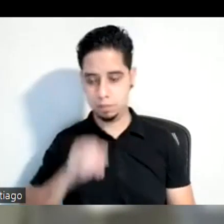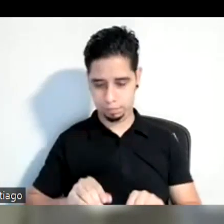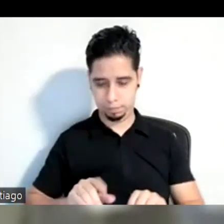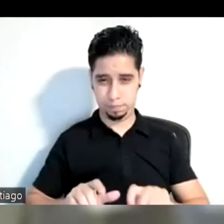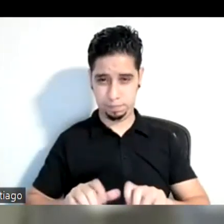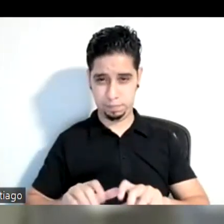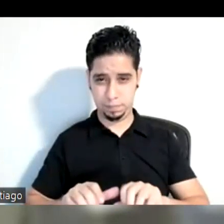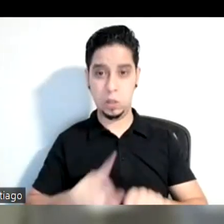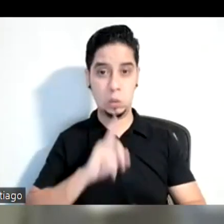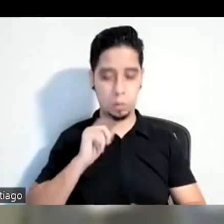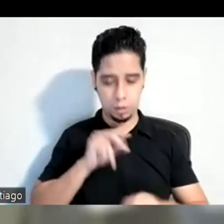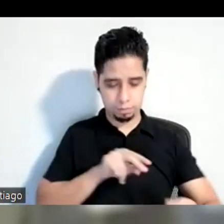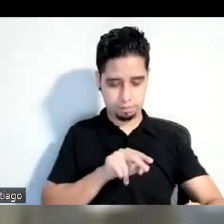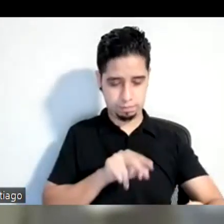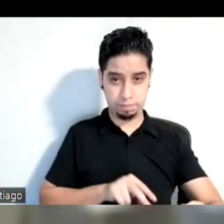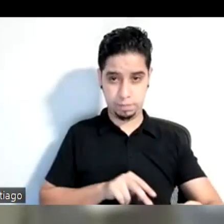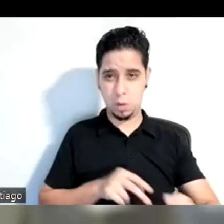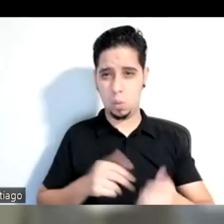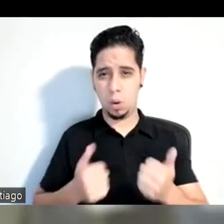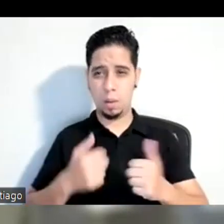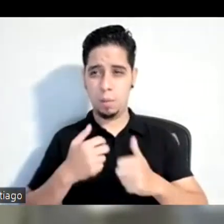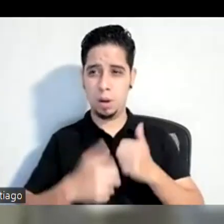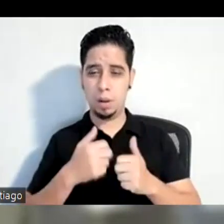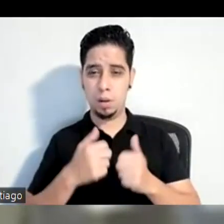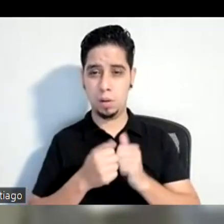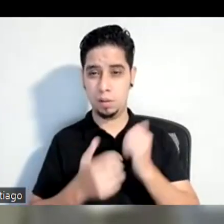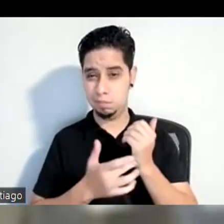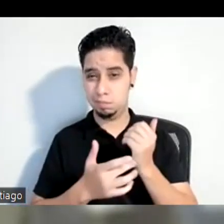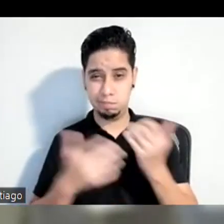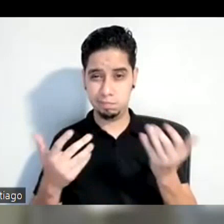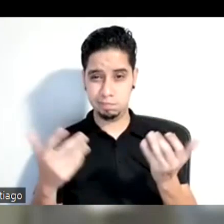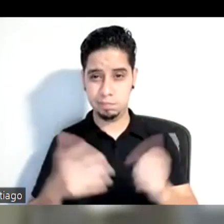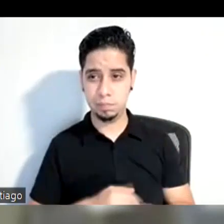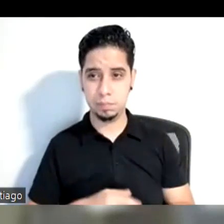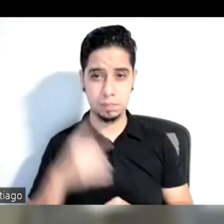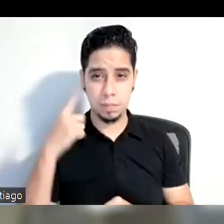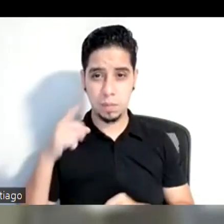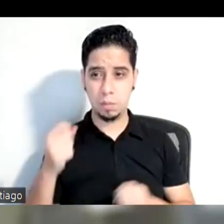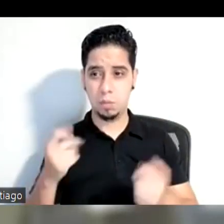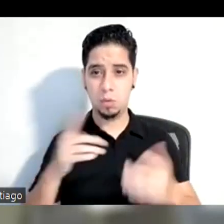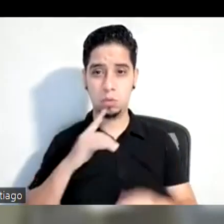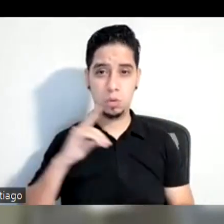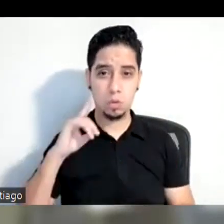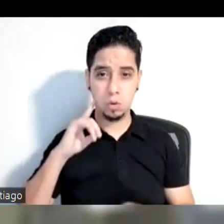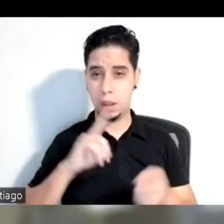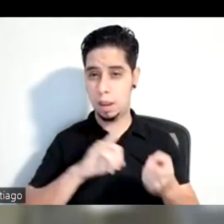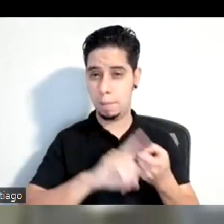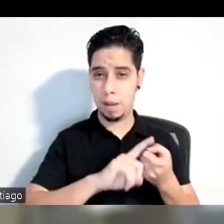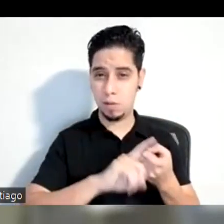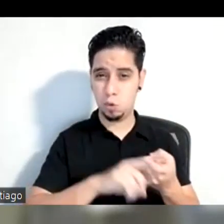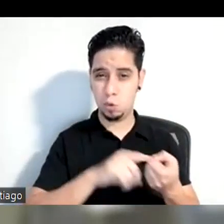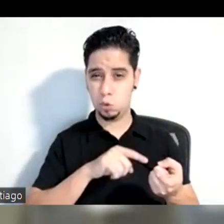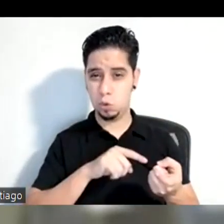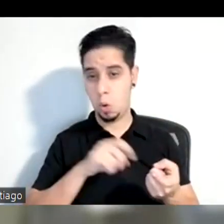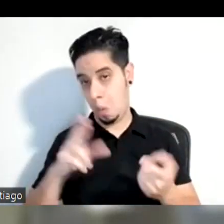pudiera leer. El problema significativo con esa tecnología es que para muchos sordos el español, pues, o el